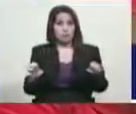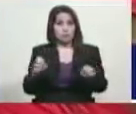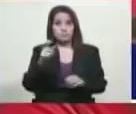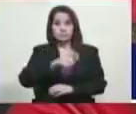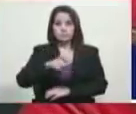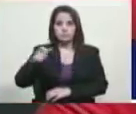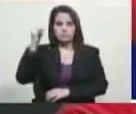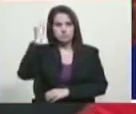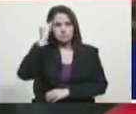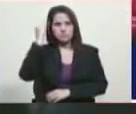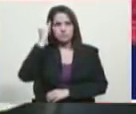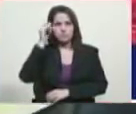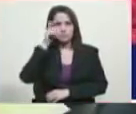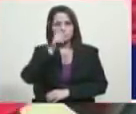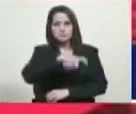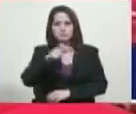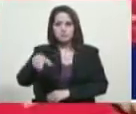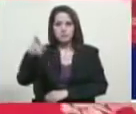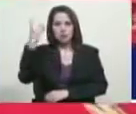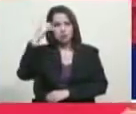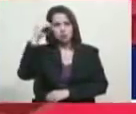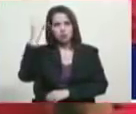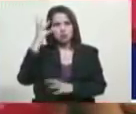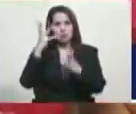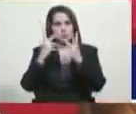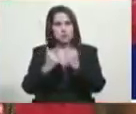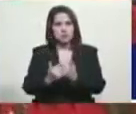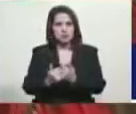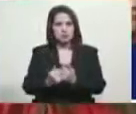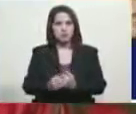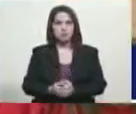facilitadores, personal docente y administrativo.